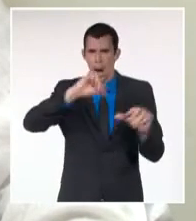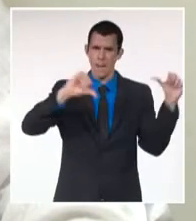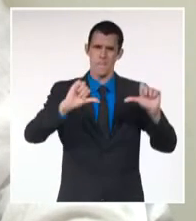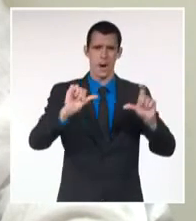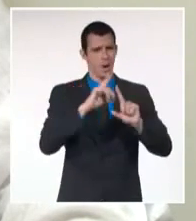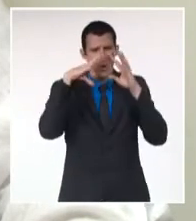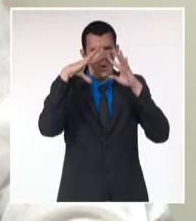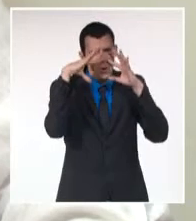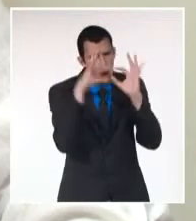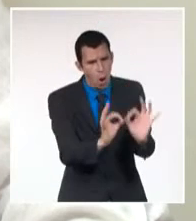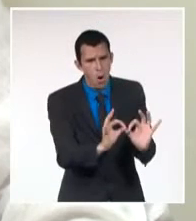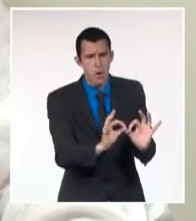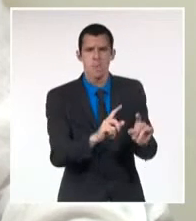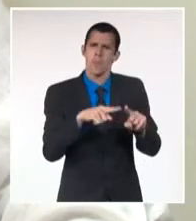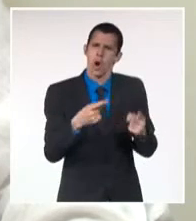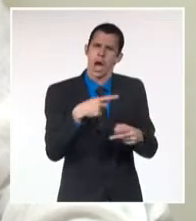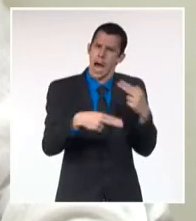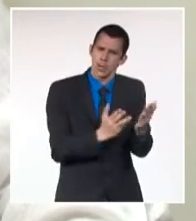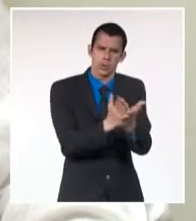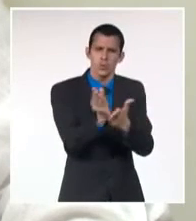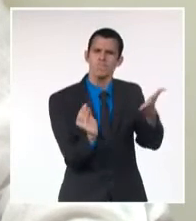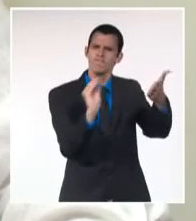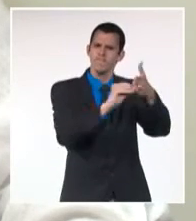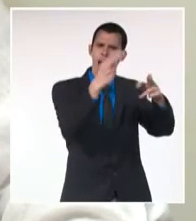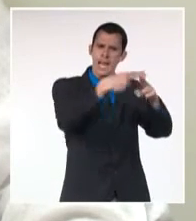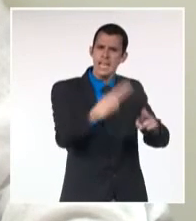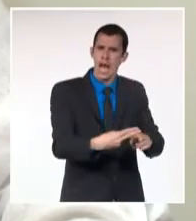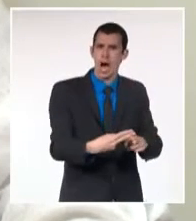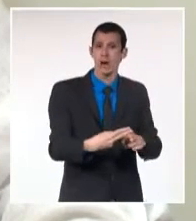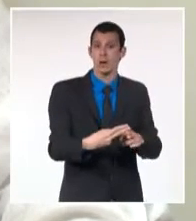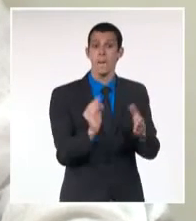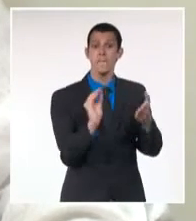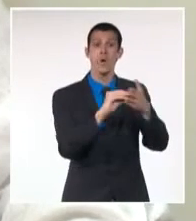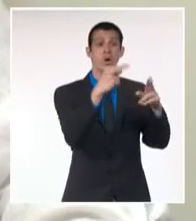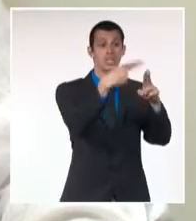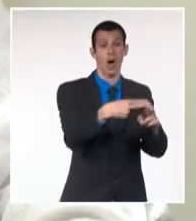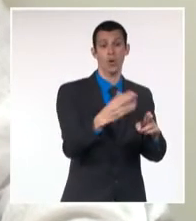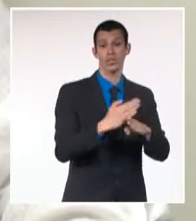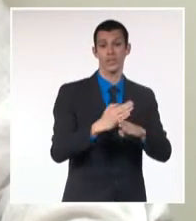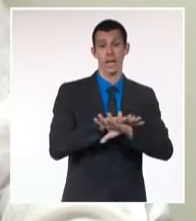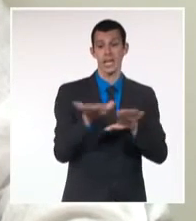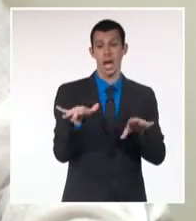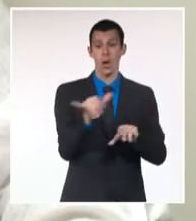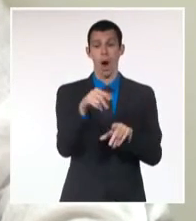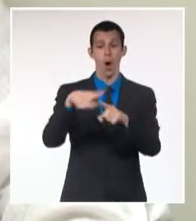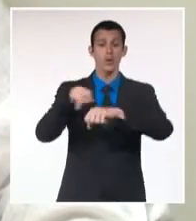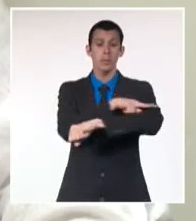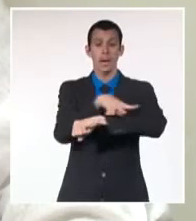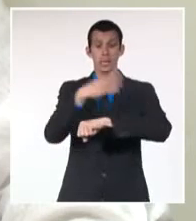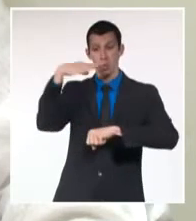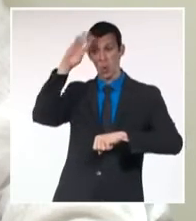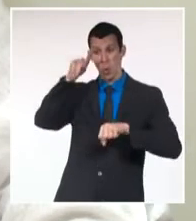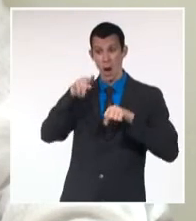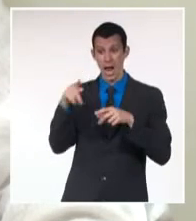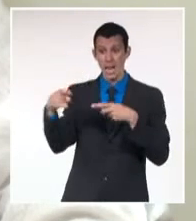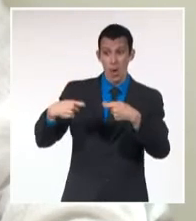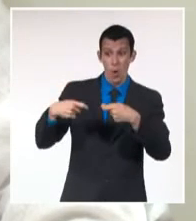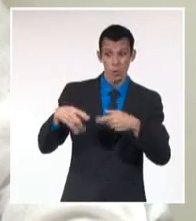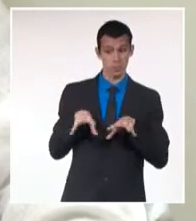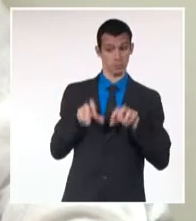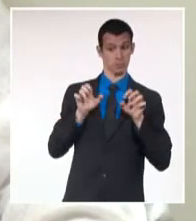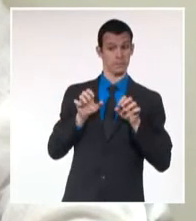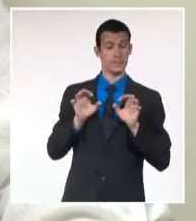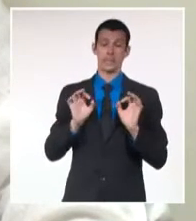de la CELAC, de CARICOM, pero en el caso específico de Colombia, el gobierno colombiano anterior